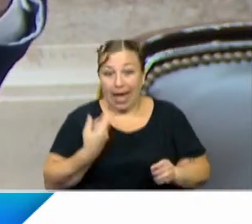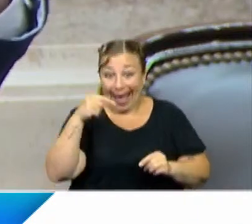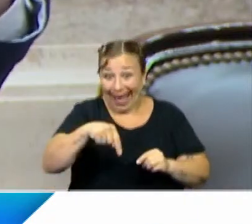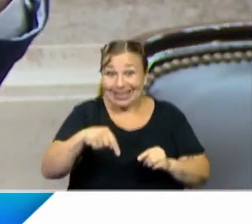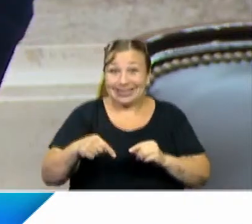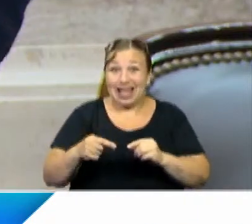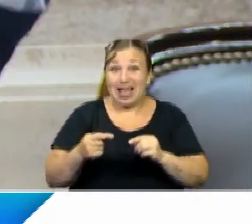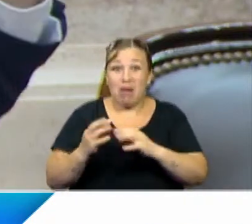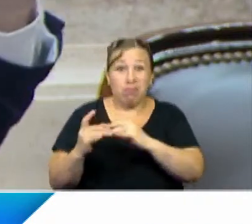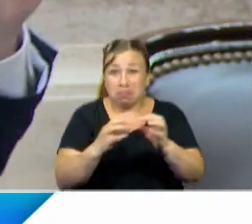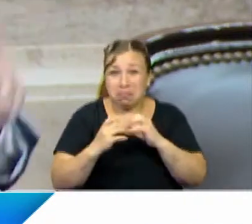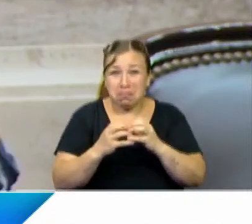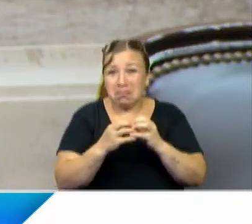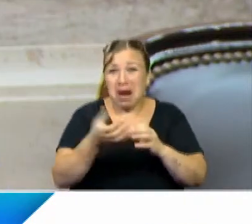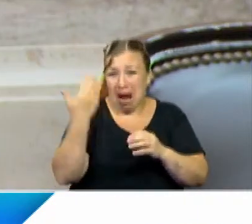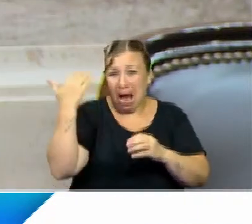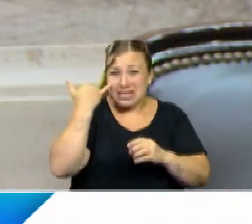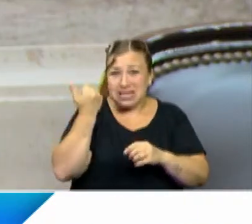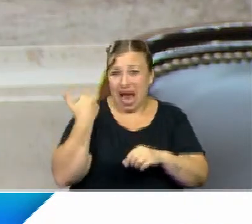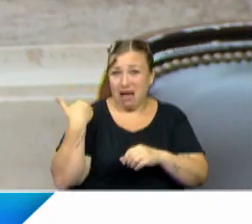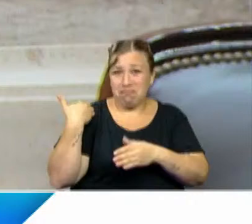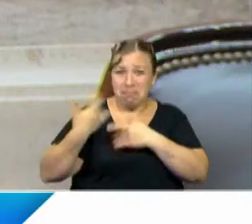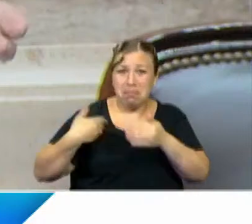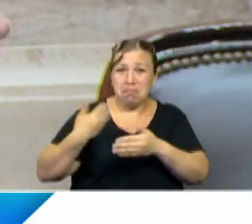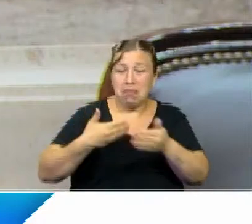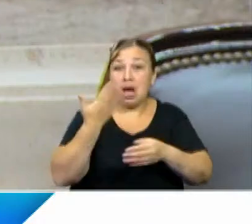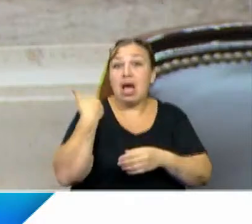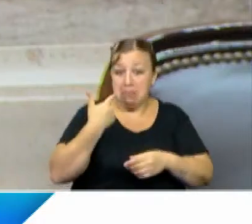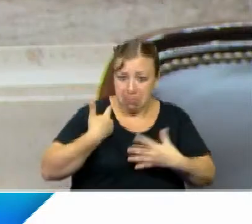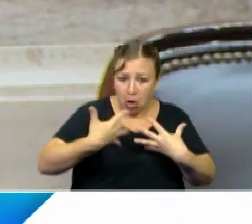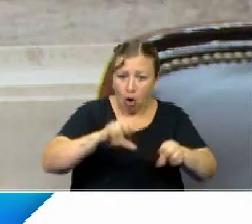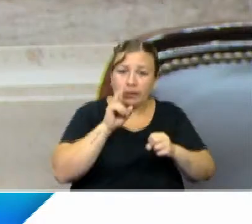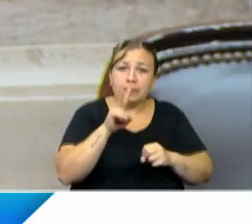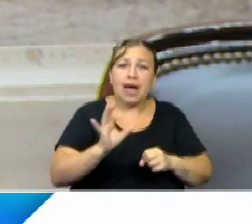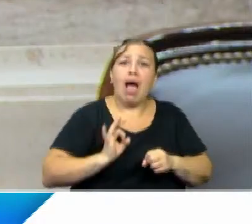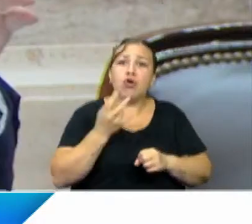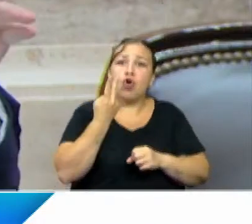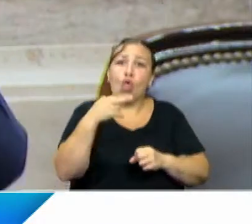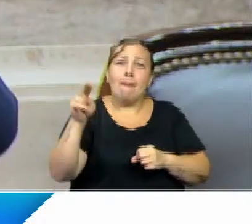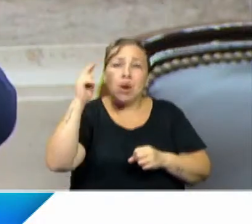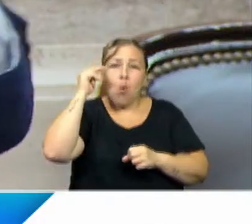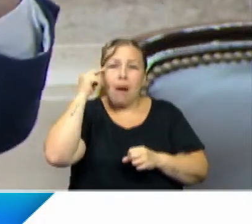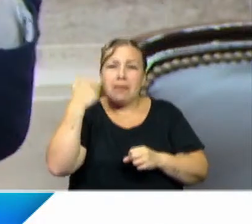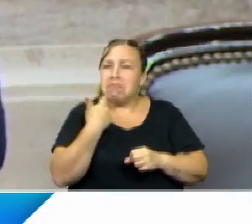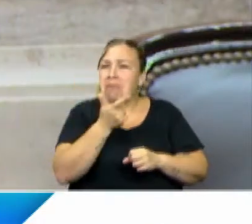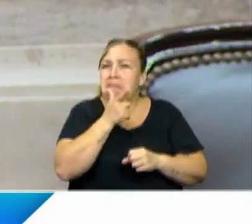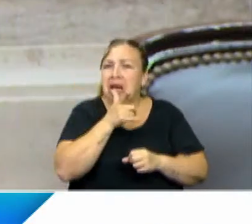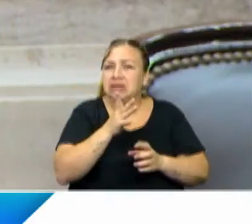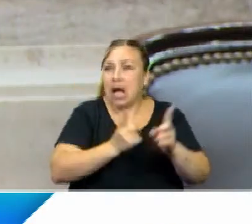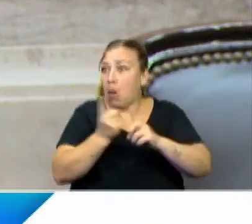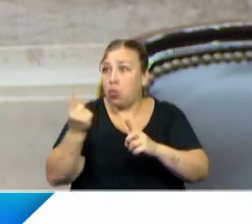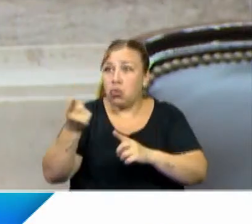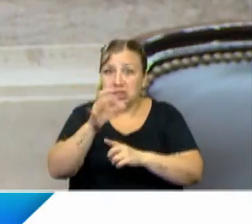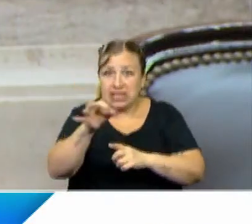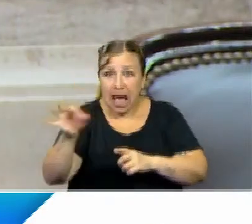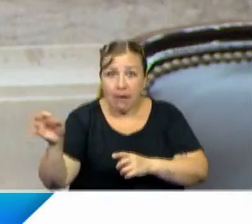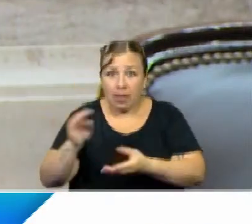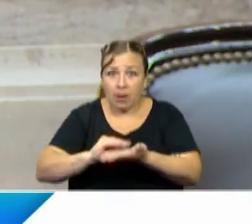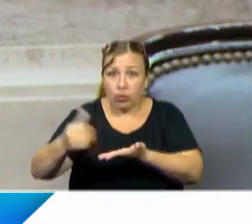pateando. Incluso miren lo que encontraba. En el año 2009, creo que fue, corríjanme los diputados que